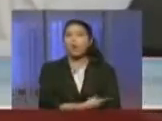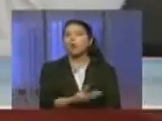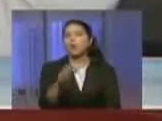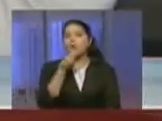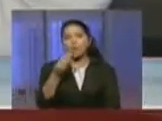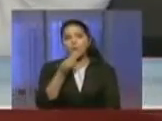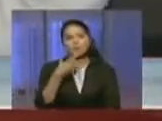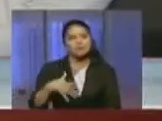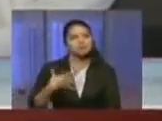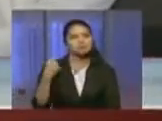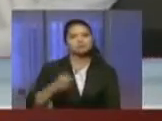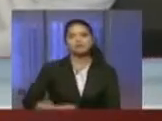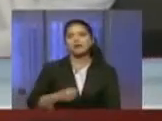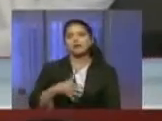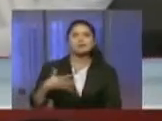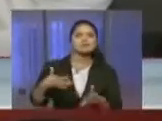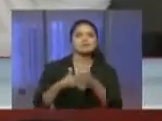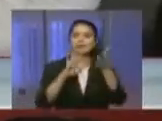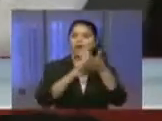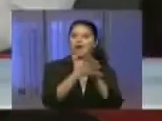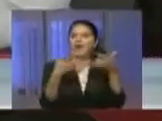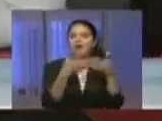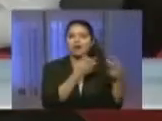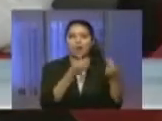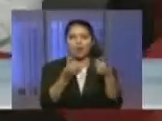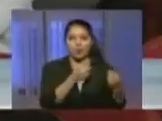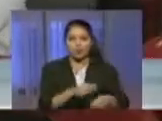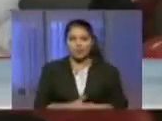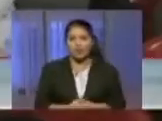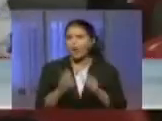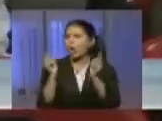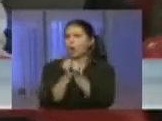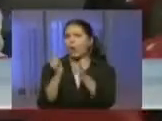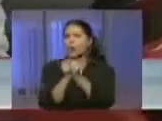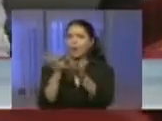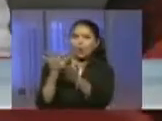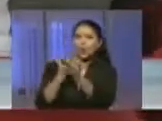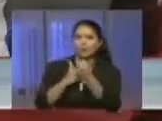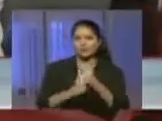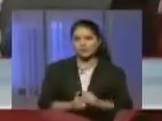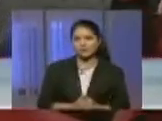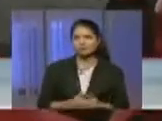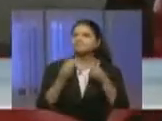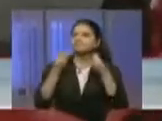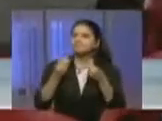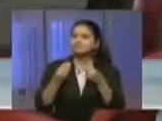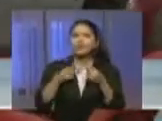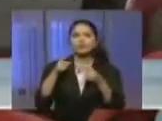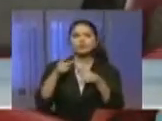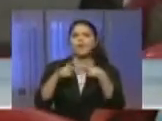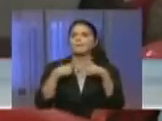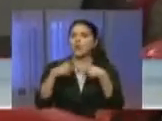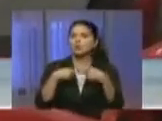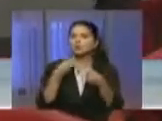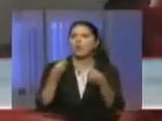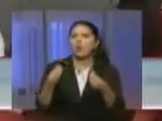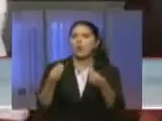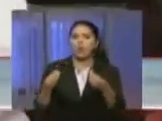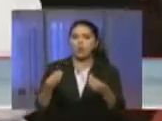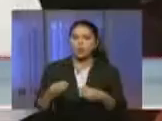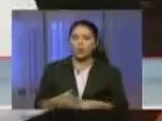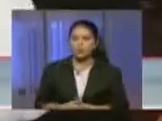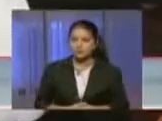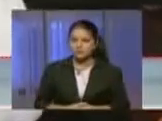e ir en contra de la guerra económica Dinos muy rápidamente amigos Cómo ha sido la producción Cómo pasa